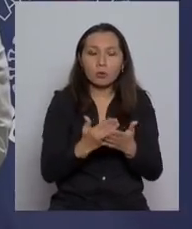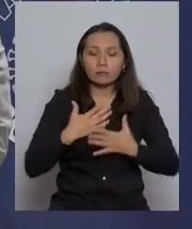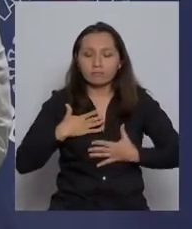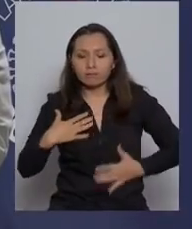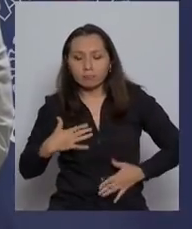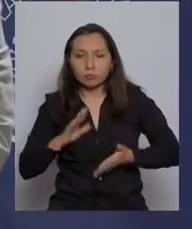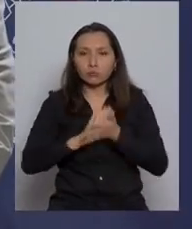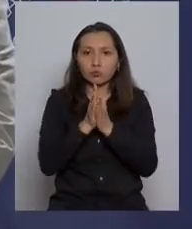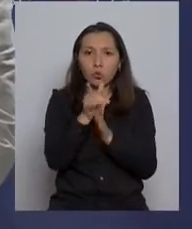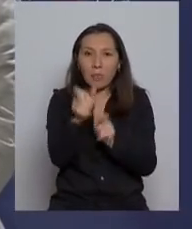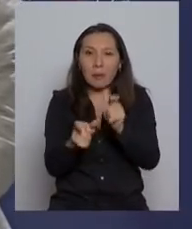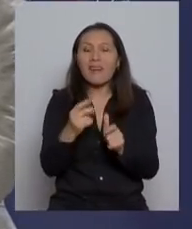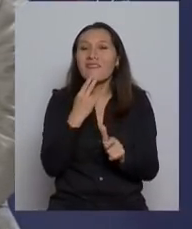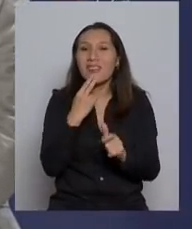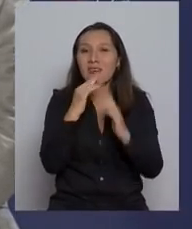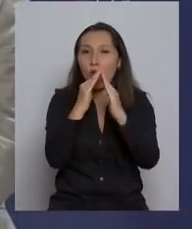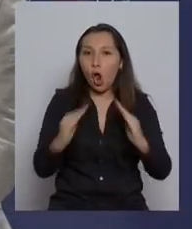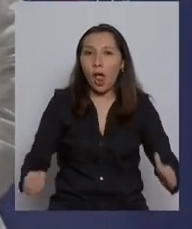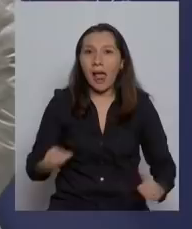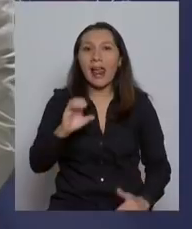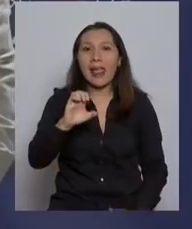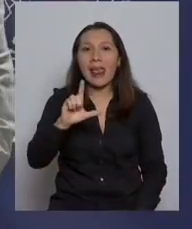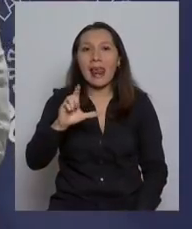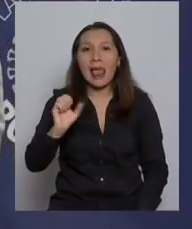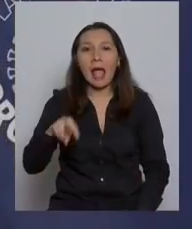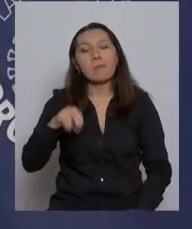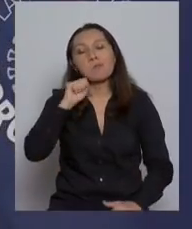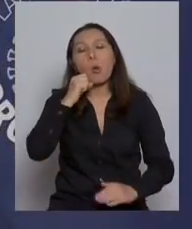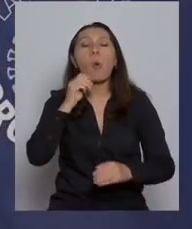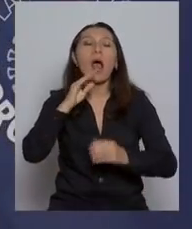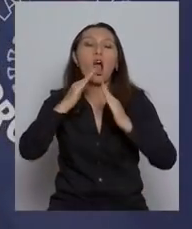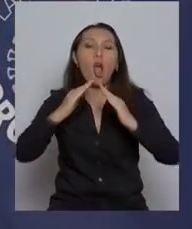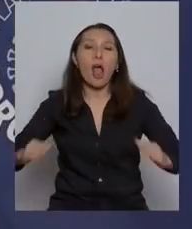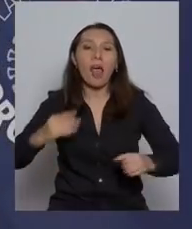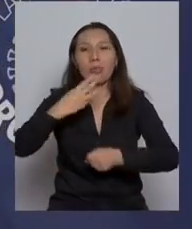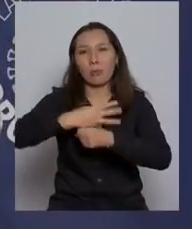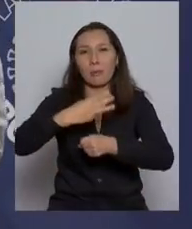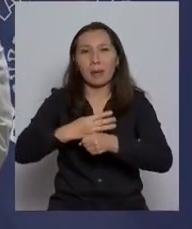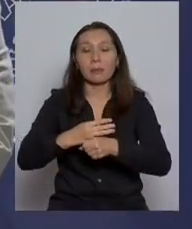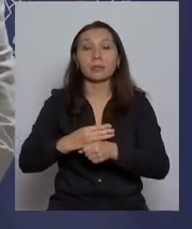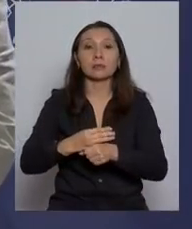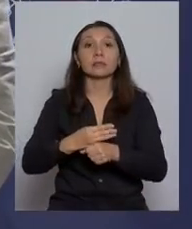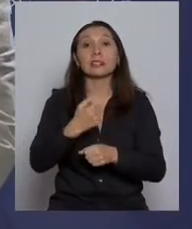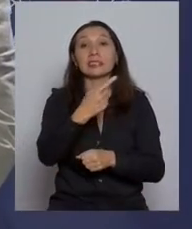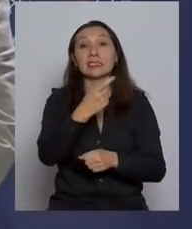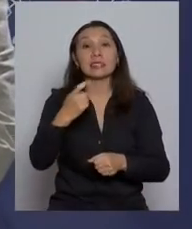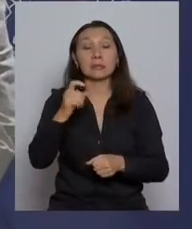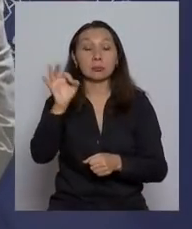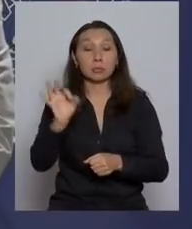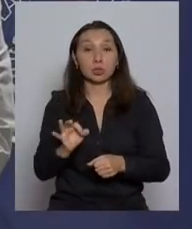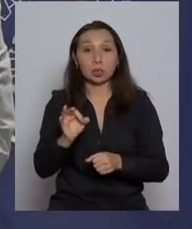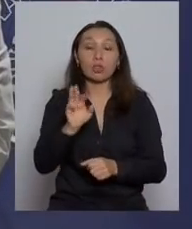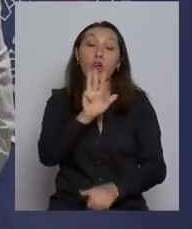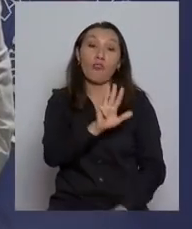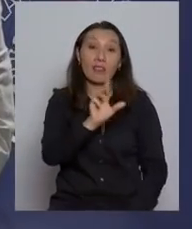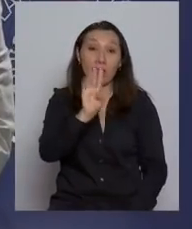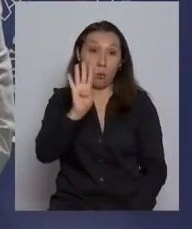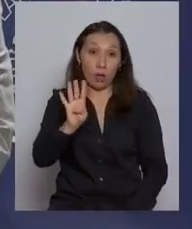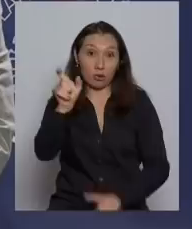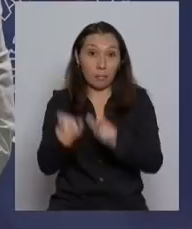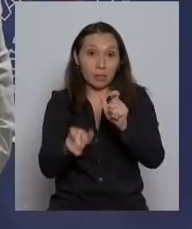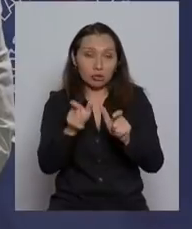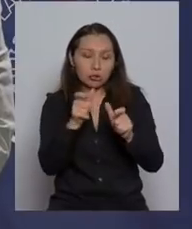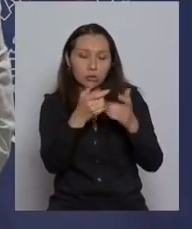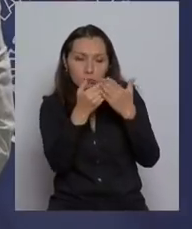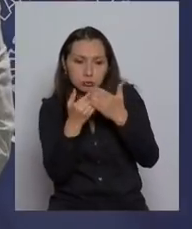los residentes del ELIAM de la zona de Puente Alto, el 100%, es decir, 94 residentes, y de